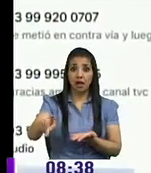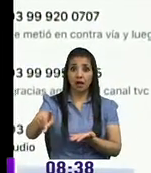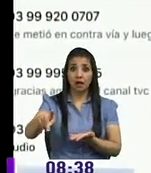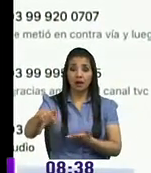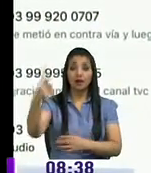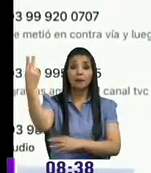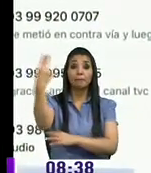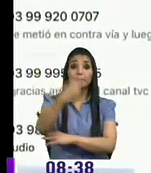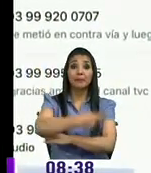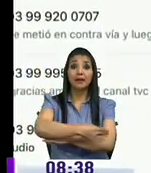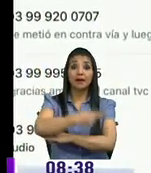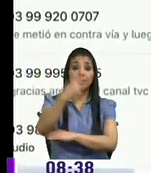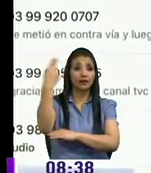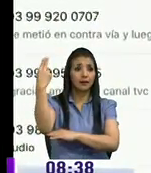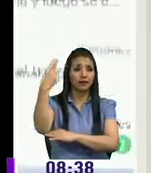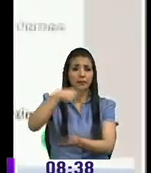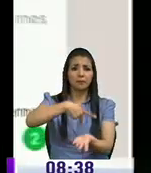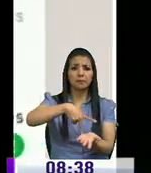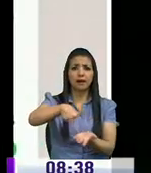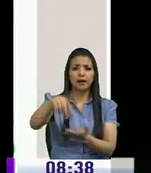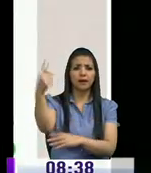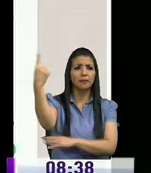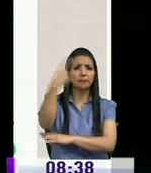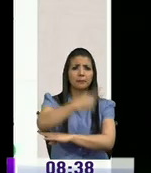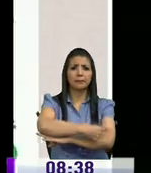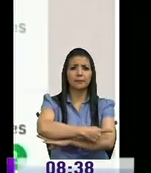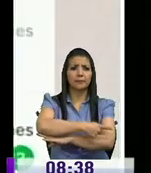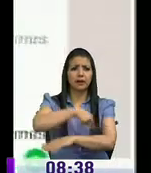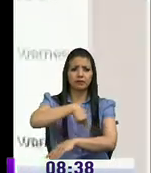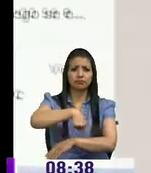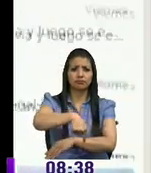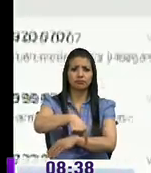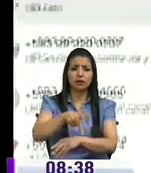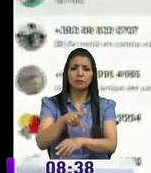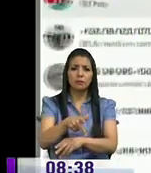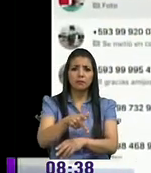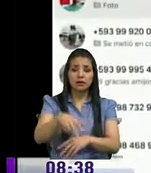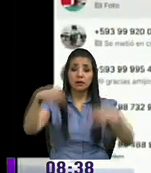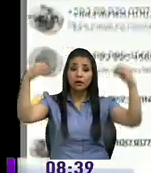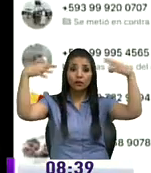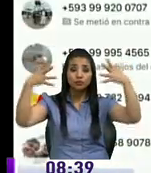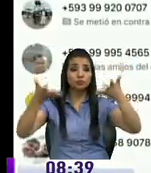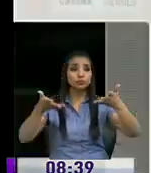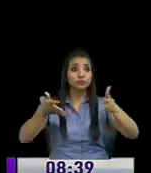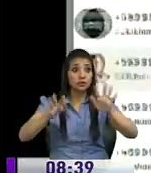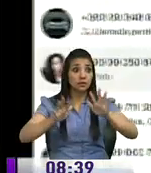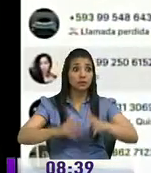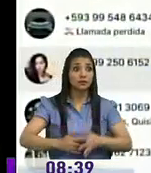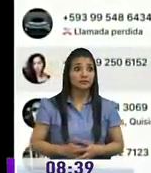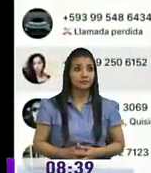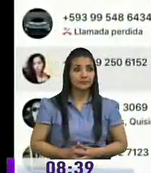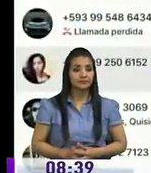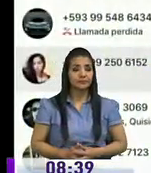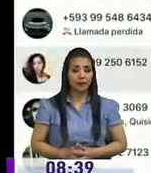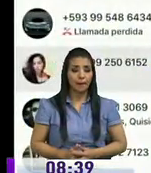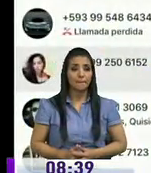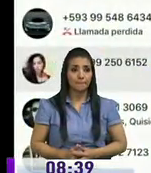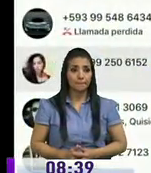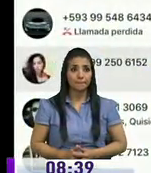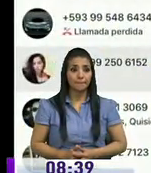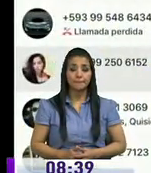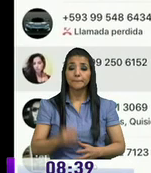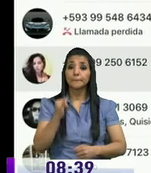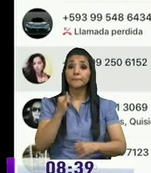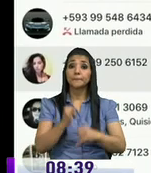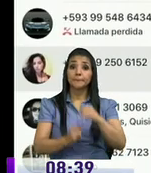tramos. Se están quejando de la autopista, que en la autopista hay tramos en los cuales no hay luz. Así que estamos de acuerdo. Y